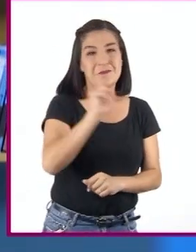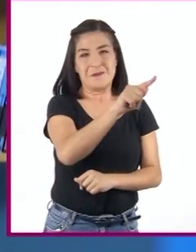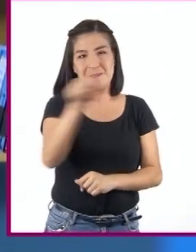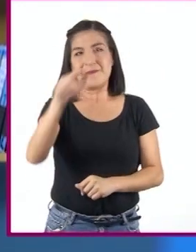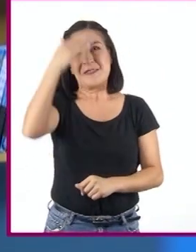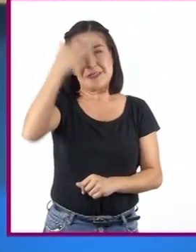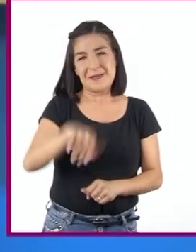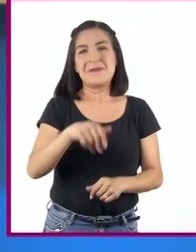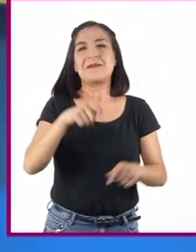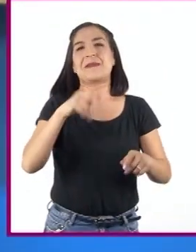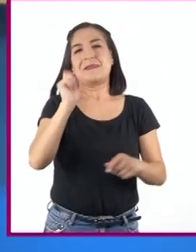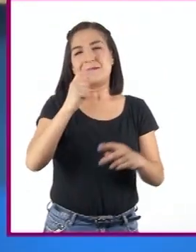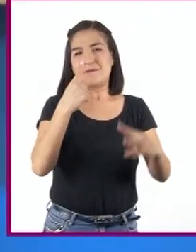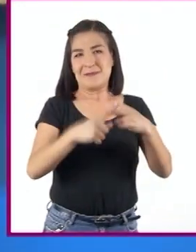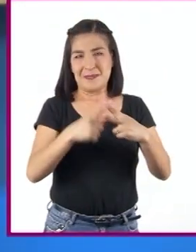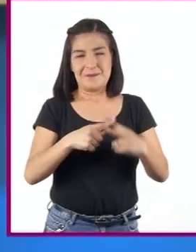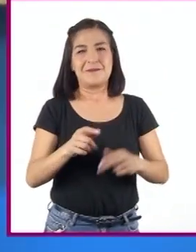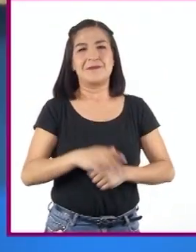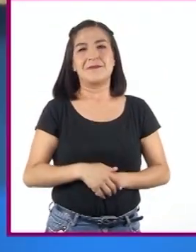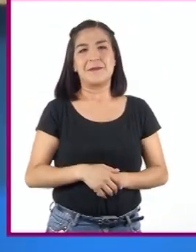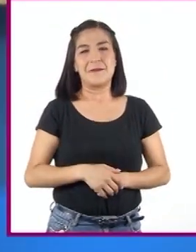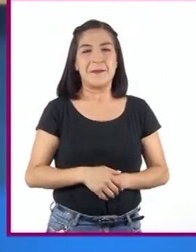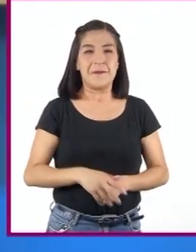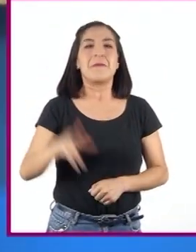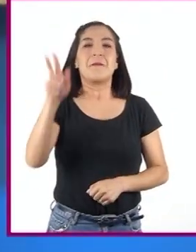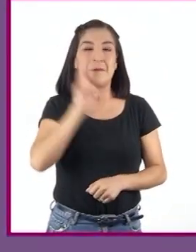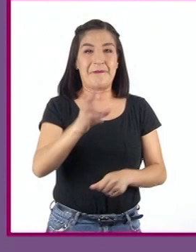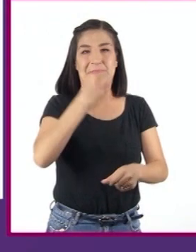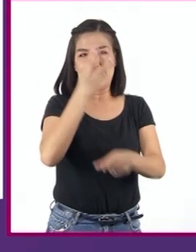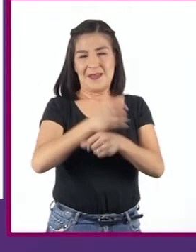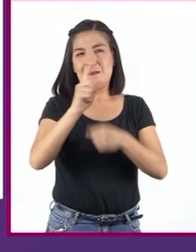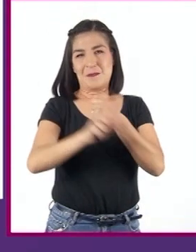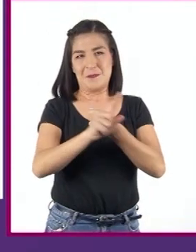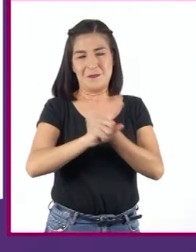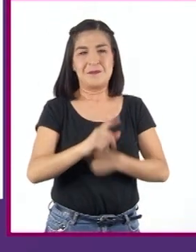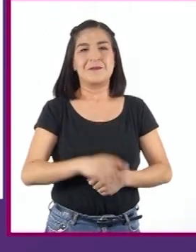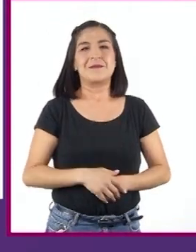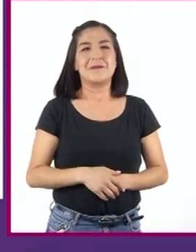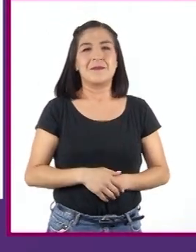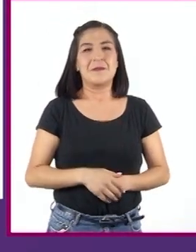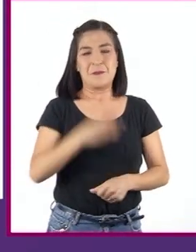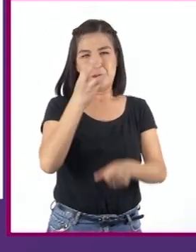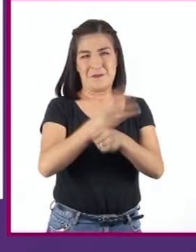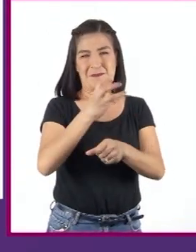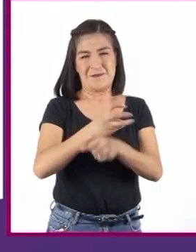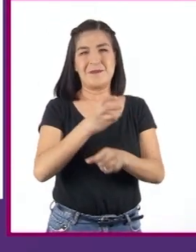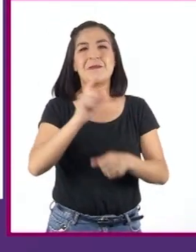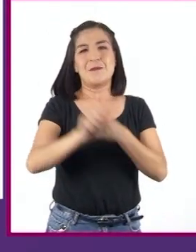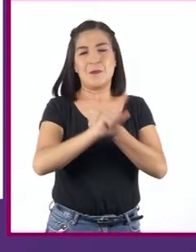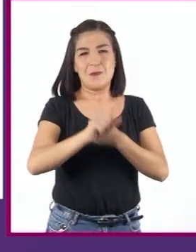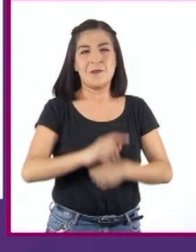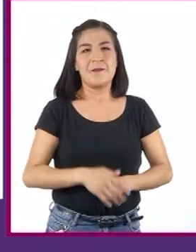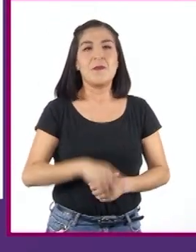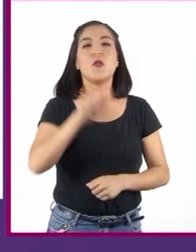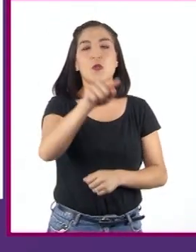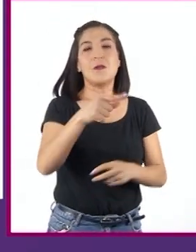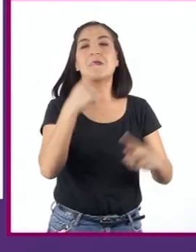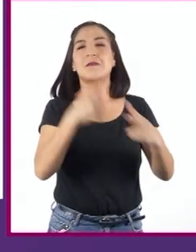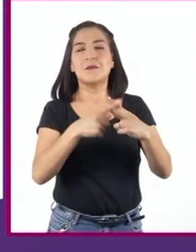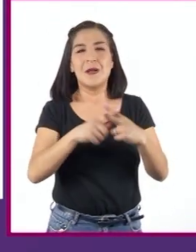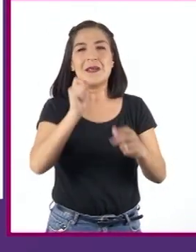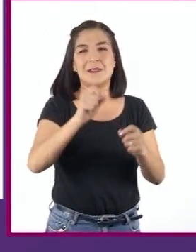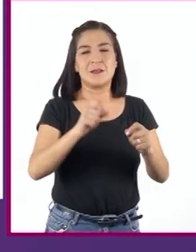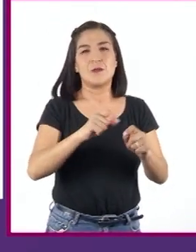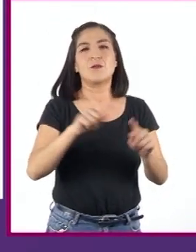habilidad matemática. Veamos nuestro tercer problema. Problema 3. Calcula el área de un